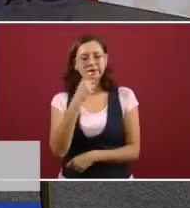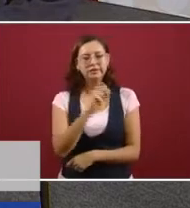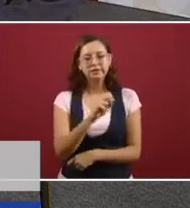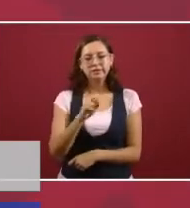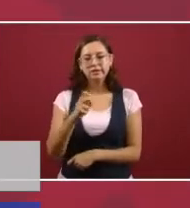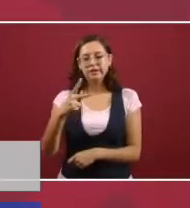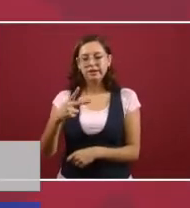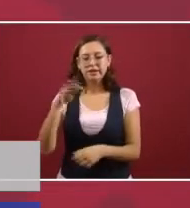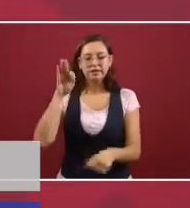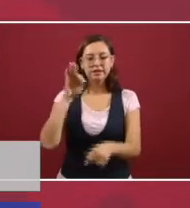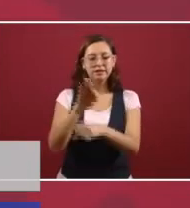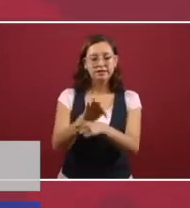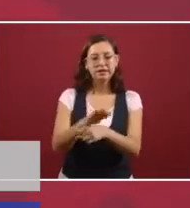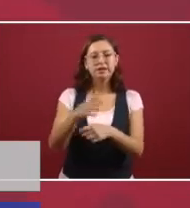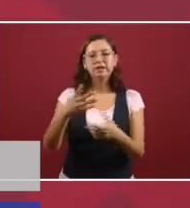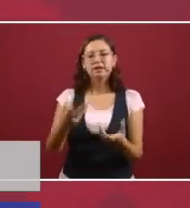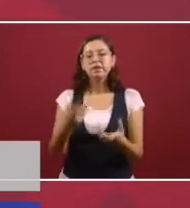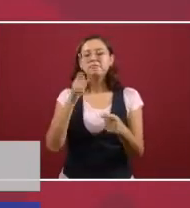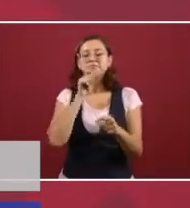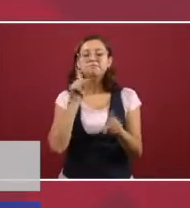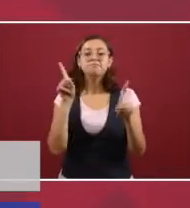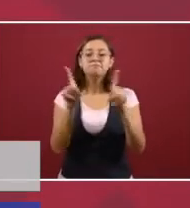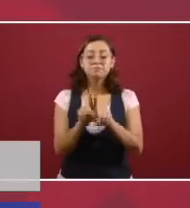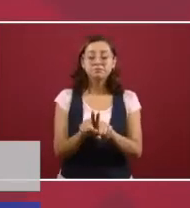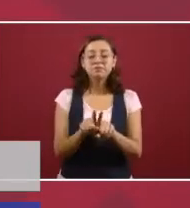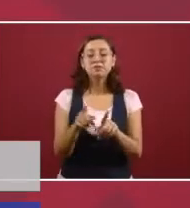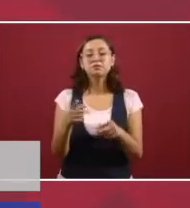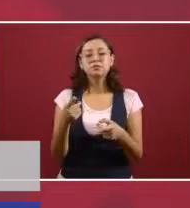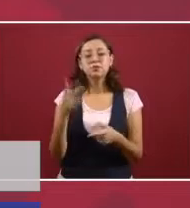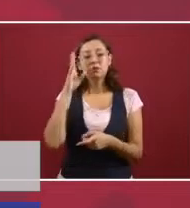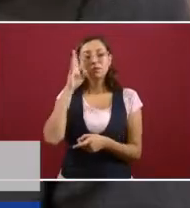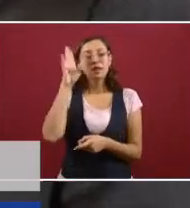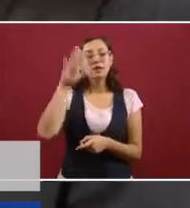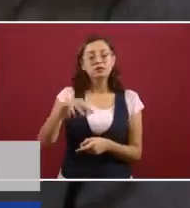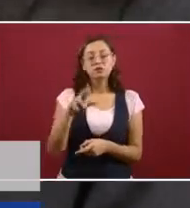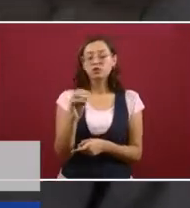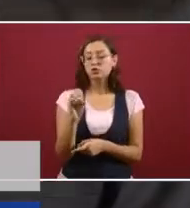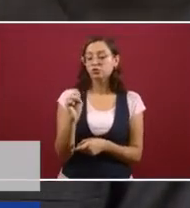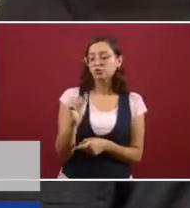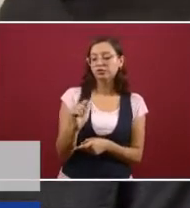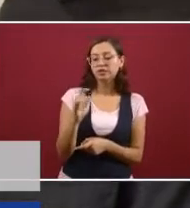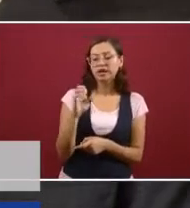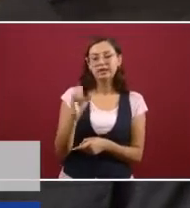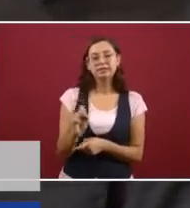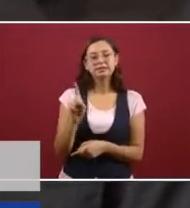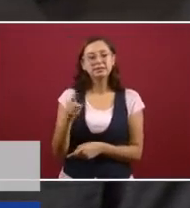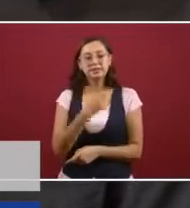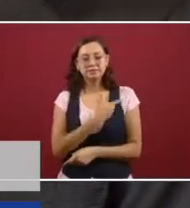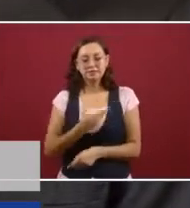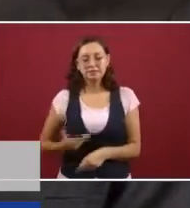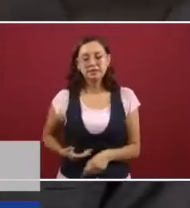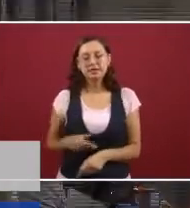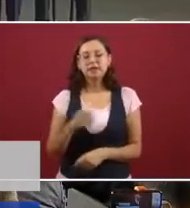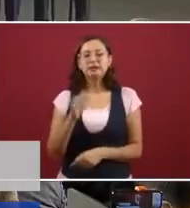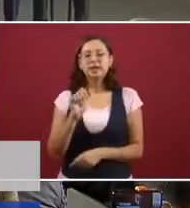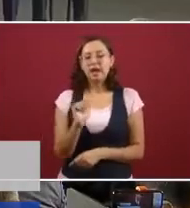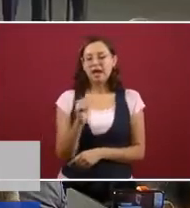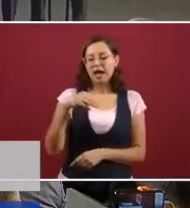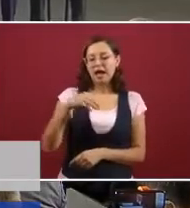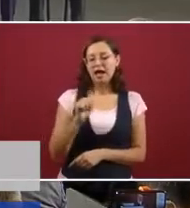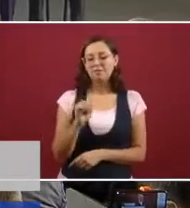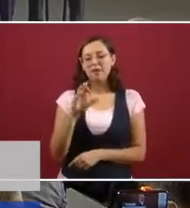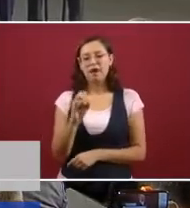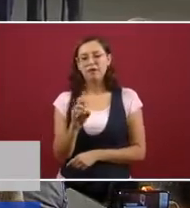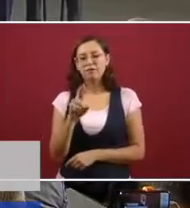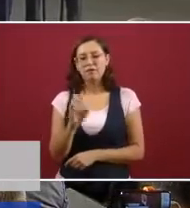responsables, miembros de bandas delincuenciales, habían sido detenidos por la Marina y fueron puestos en libertad por la Fiscalía General del Estado. La Fiscalía